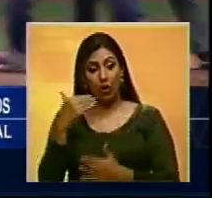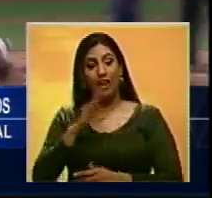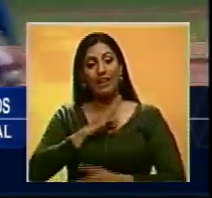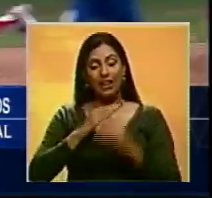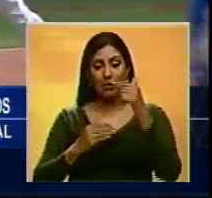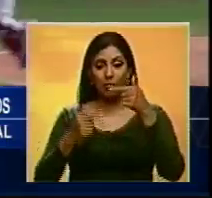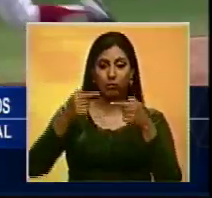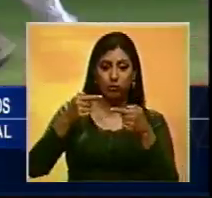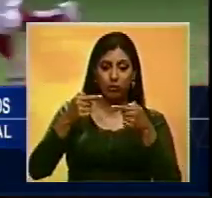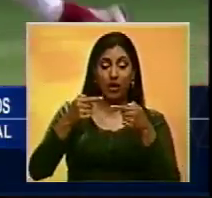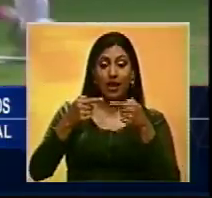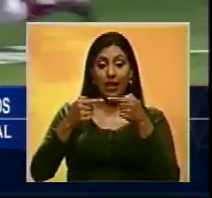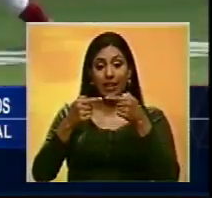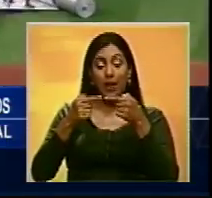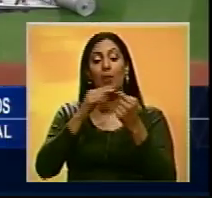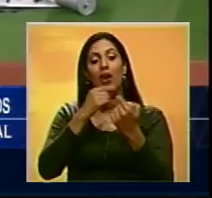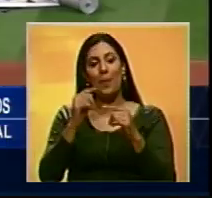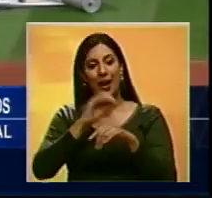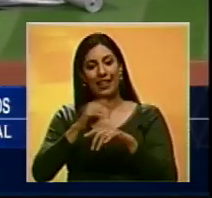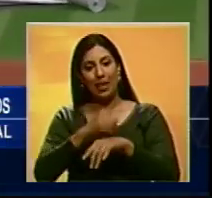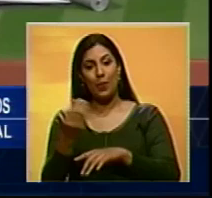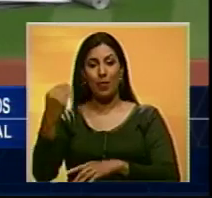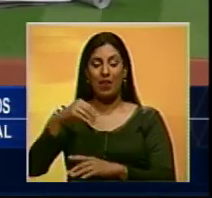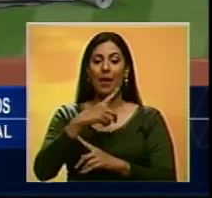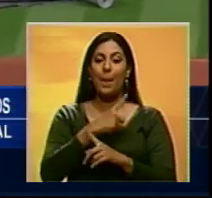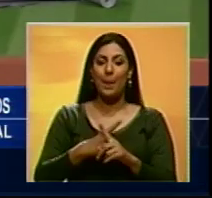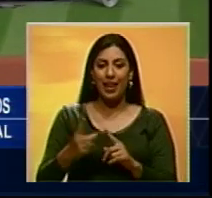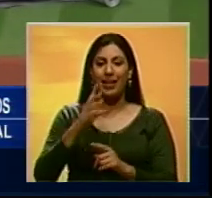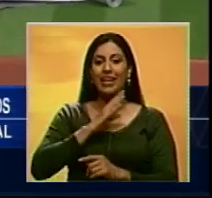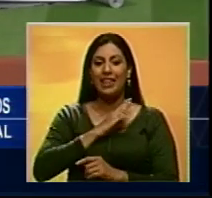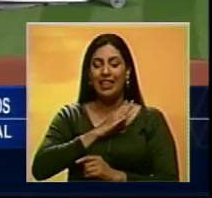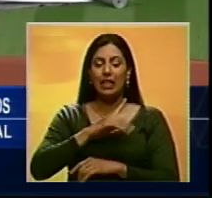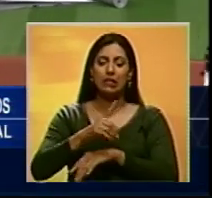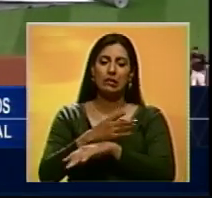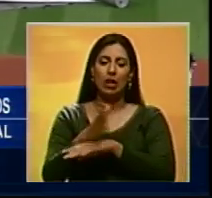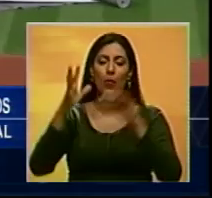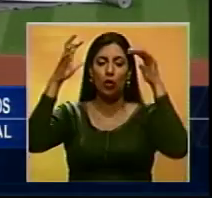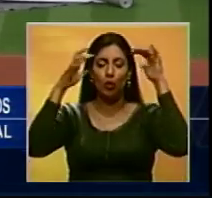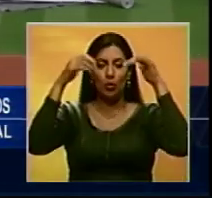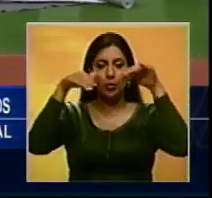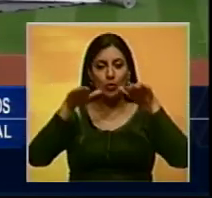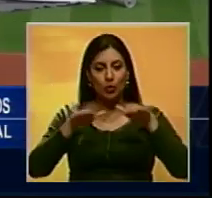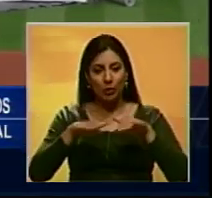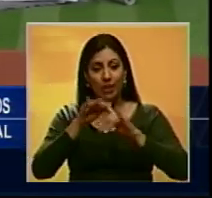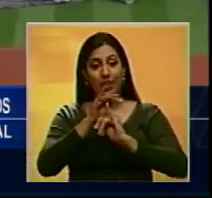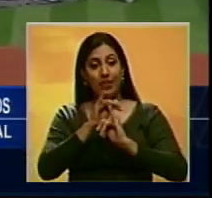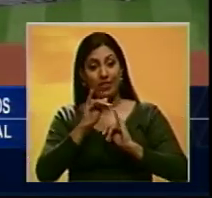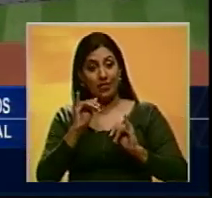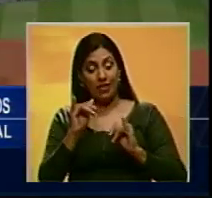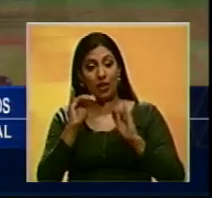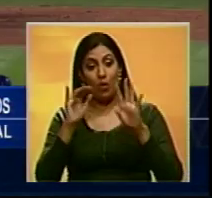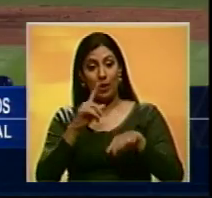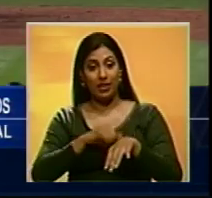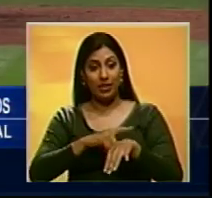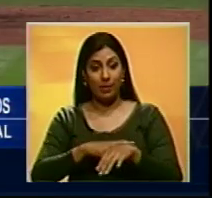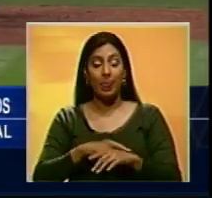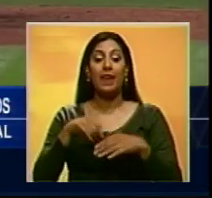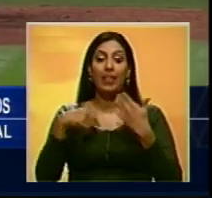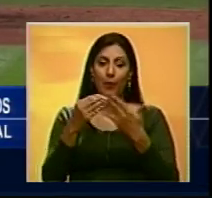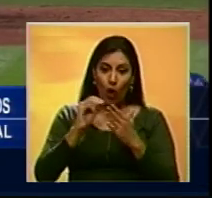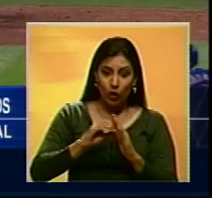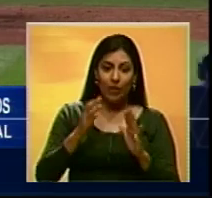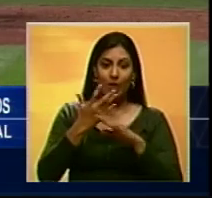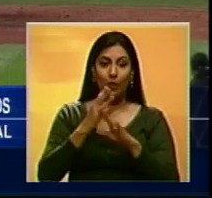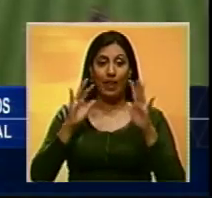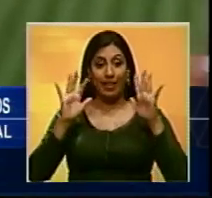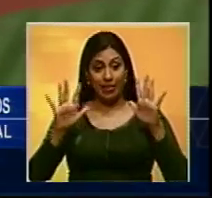el juego, que se fue extra innings, no sin antes tener una demora por lluvia tras finalizar el noveno inning. En el décimo,